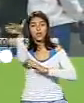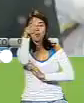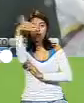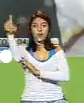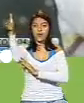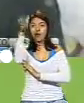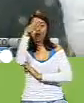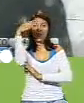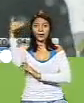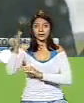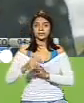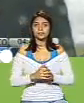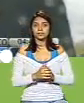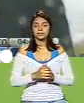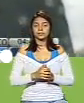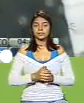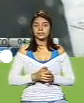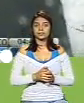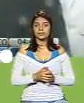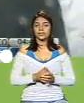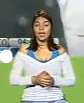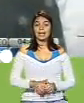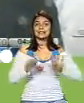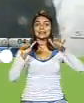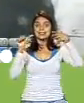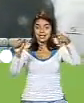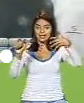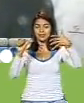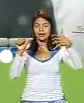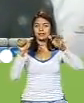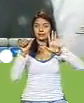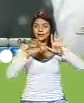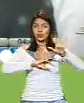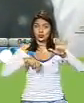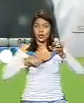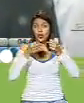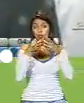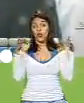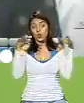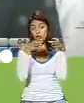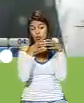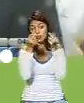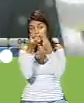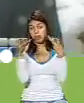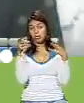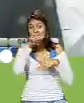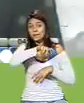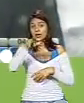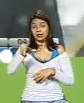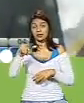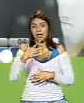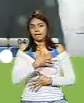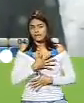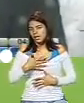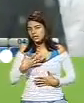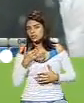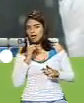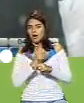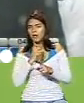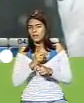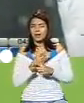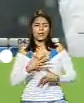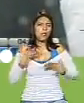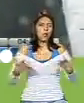nacional. Somos la sexta delegación en número, es una delegación numerosa, con mucha ambición, con